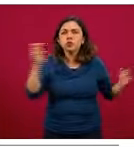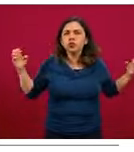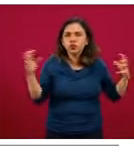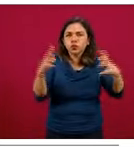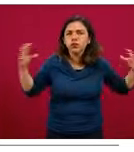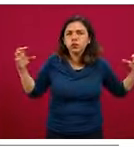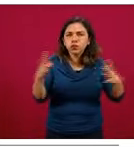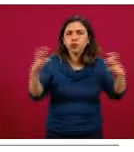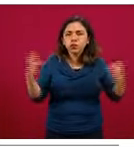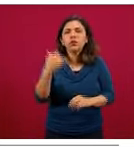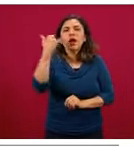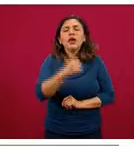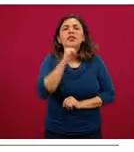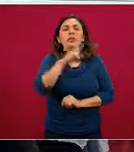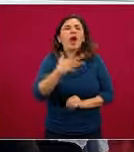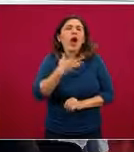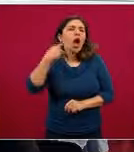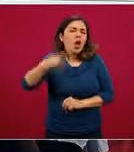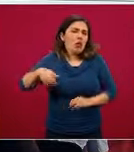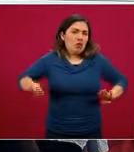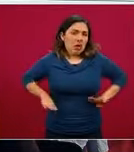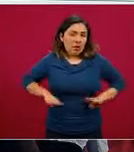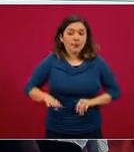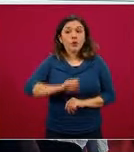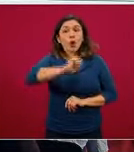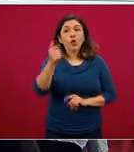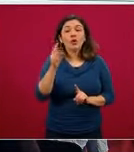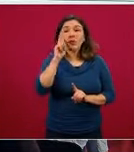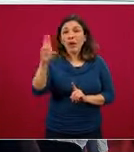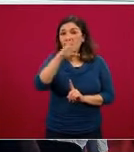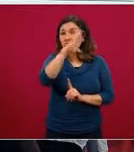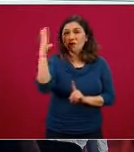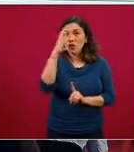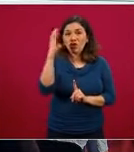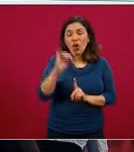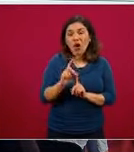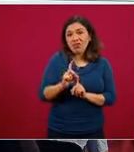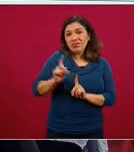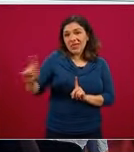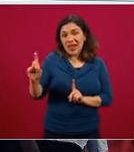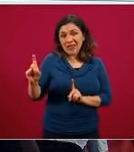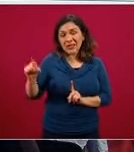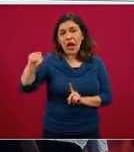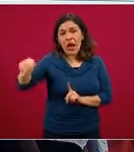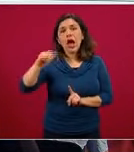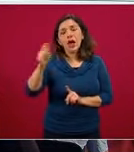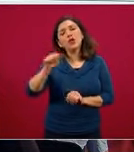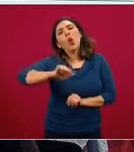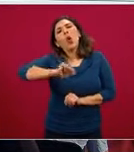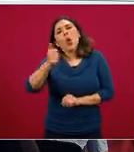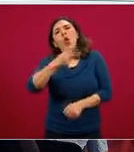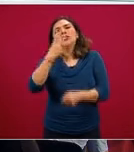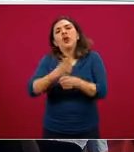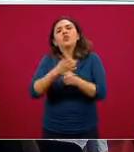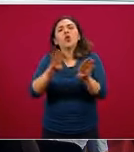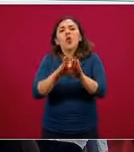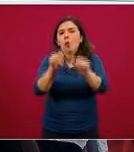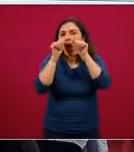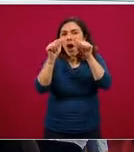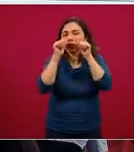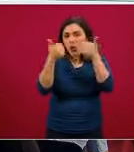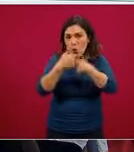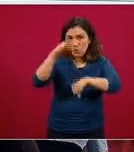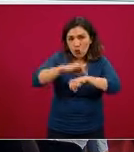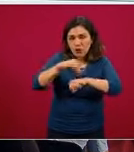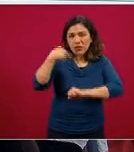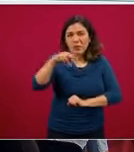flujos predefinidos. A derecha, los servicios alternativos de atención médica,